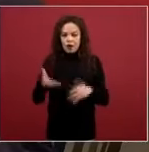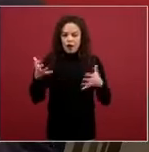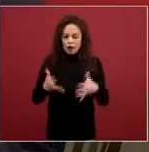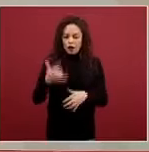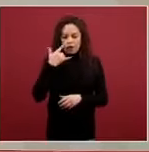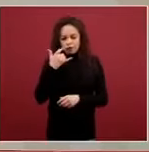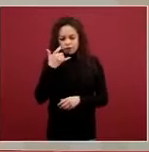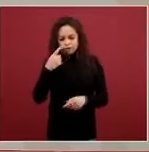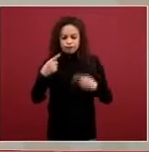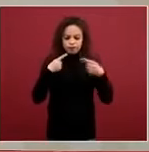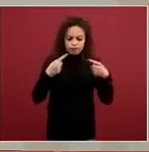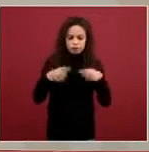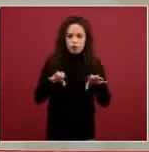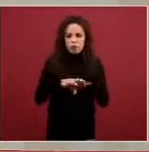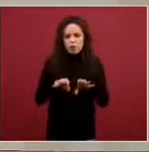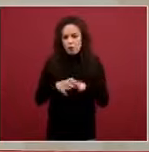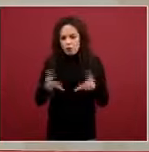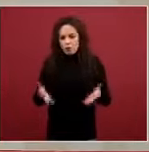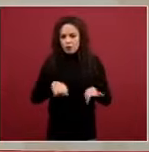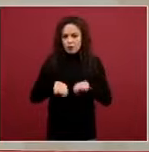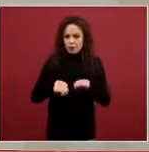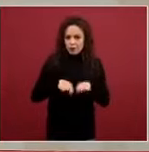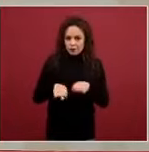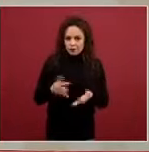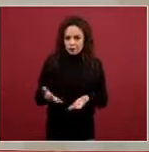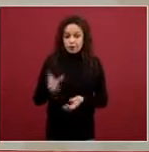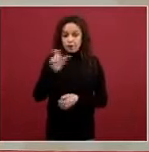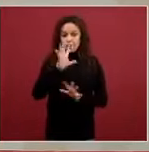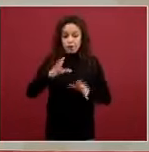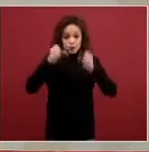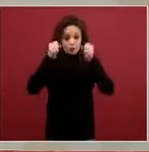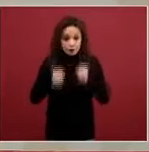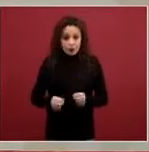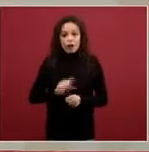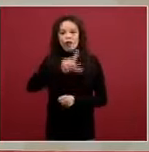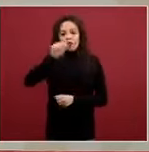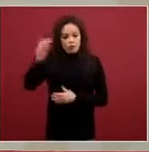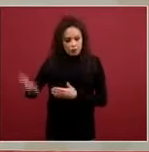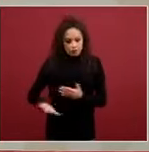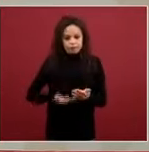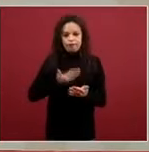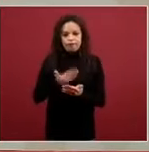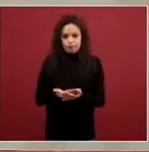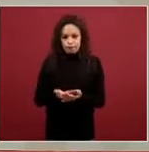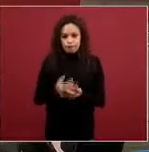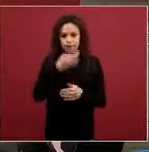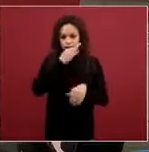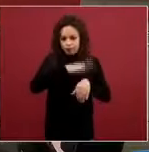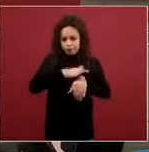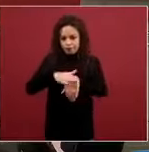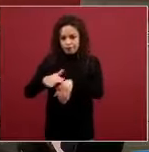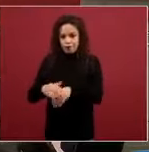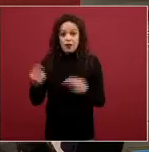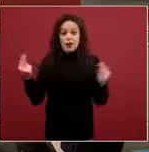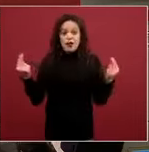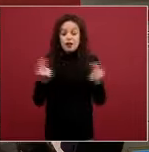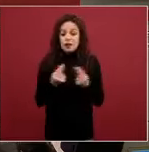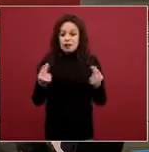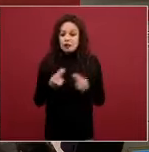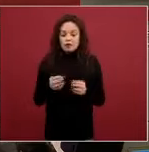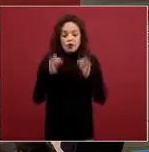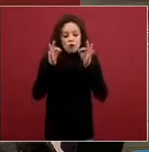funciones y cuando tenga información estable lo estaremos presentando. Necesita ser en tiempo real. porque si se retrasa 24